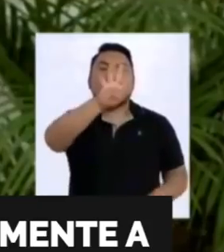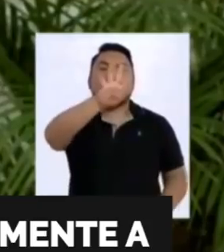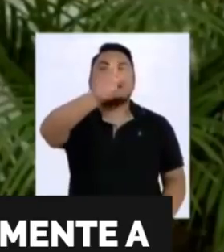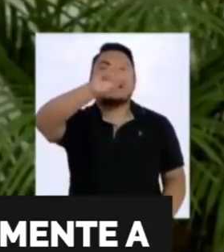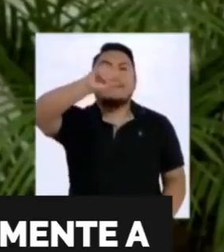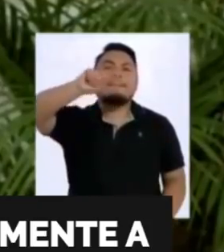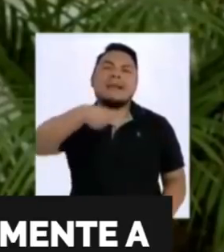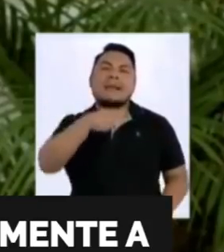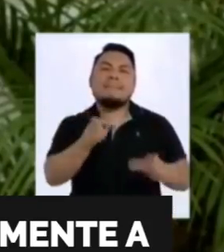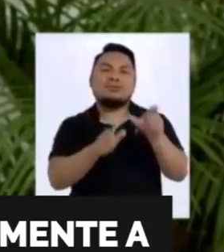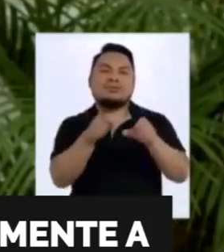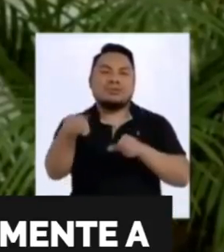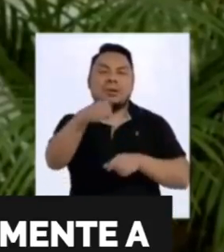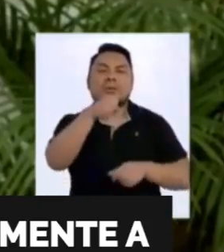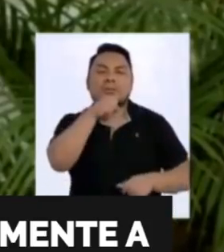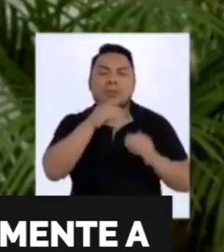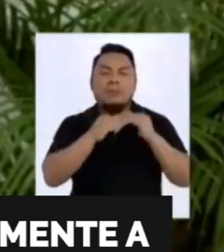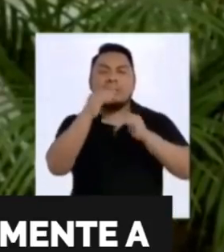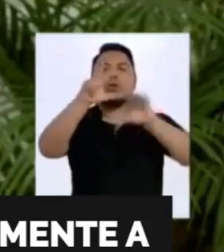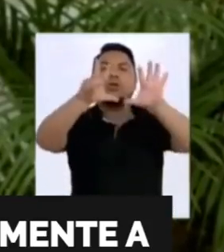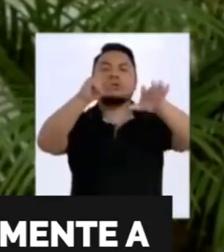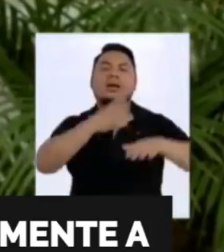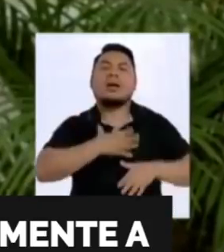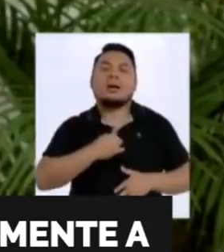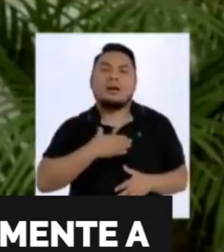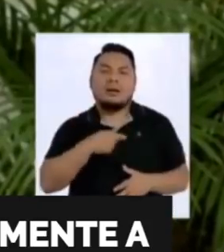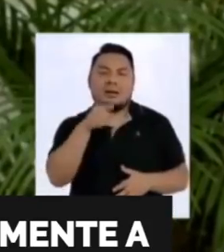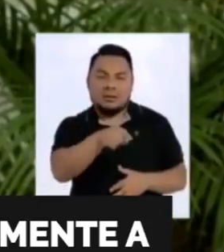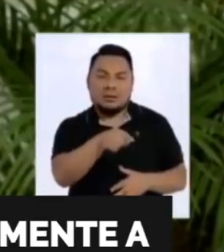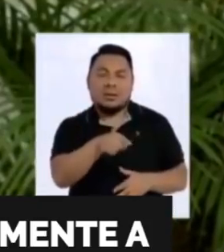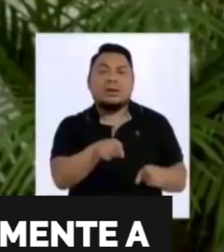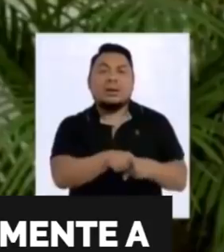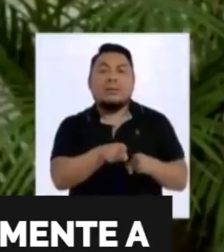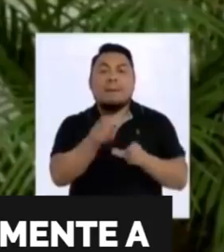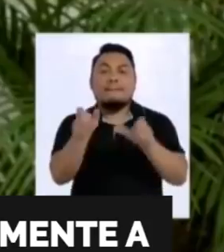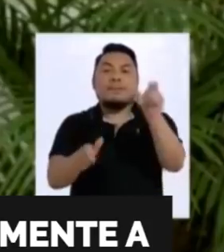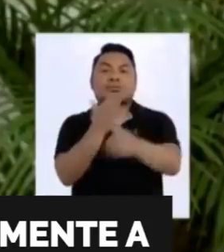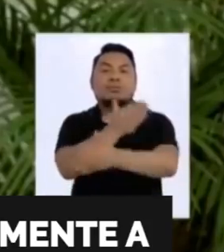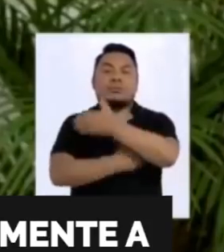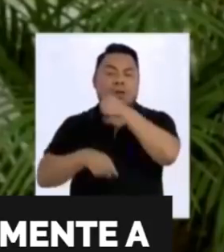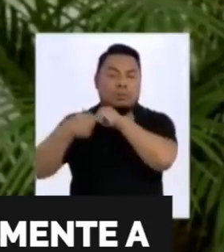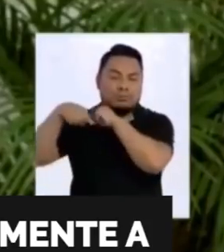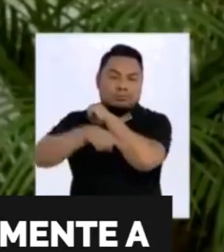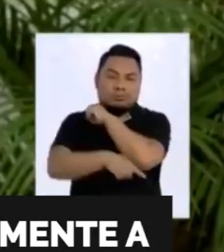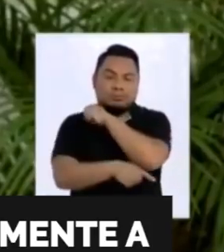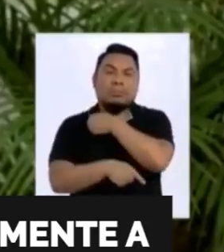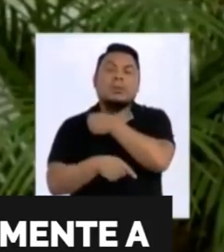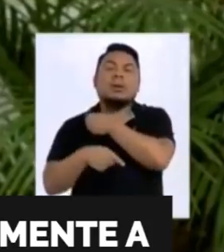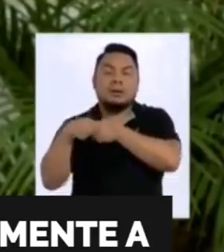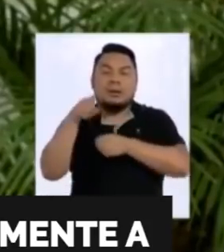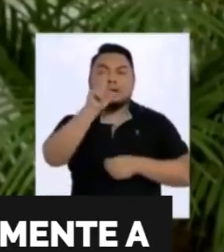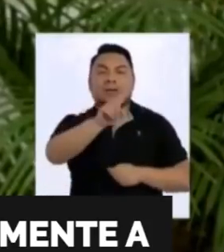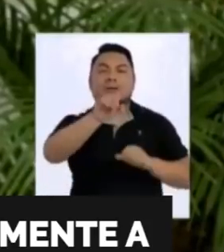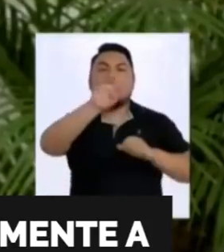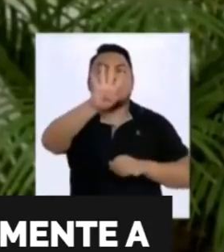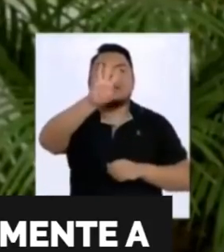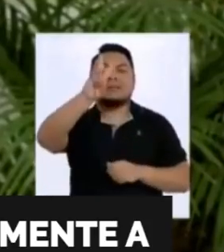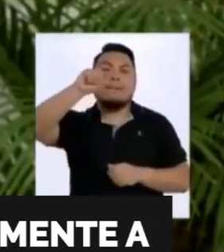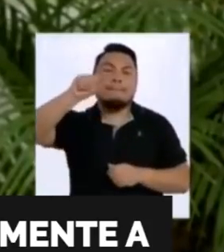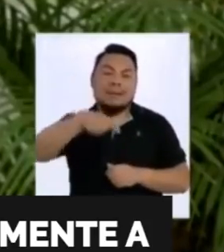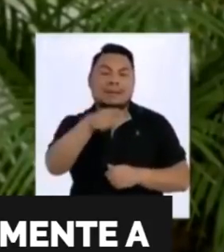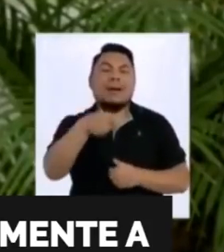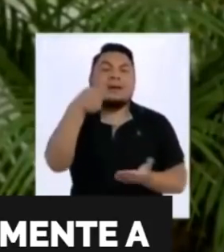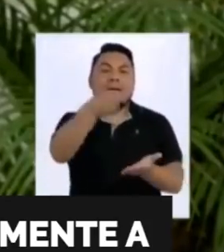mil. Que son los usuarios mayores de 80 años e incluye personas con discapacidad severa. 146 mil